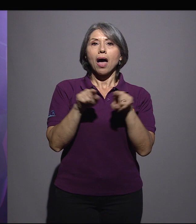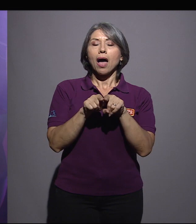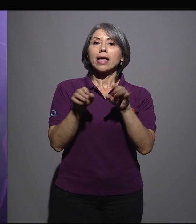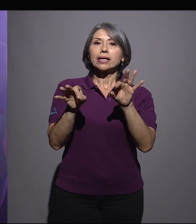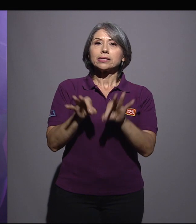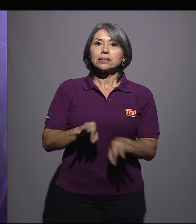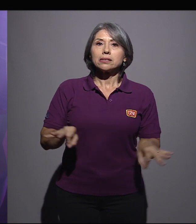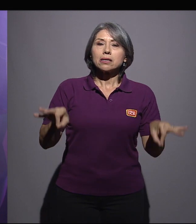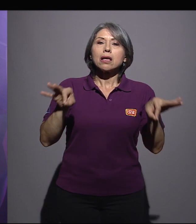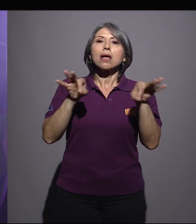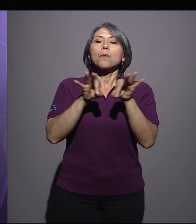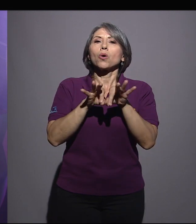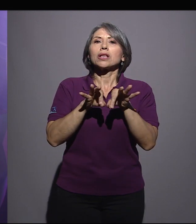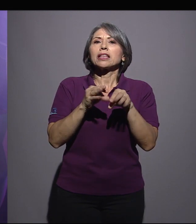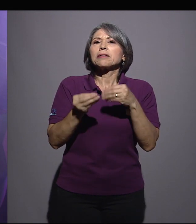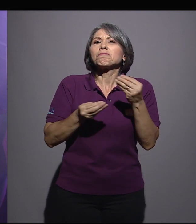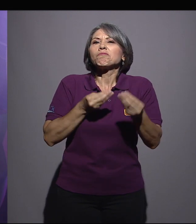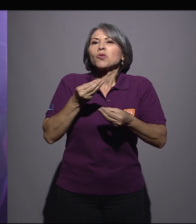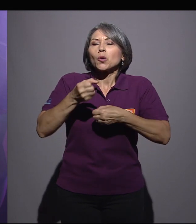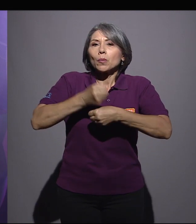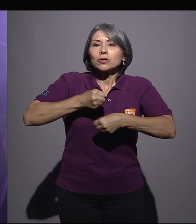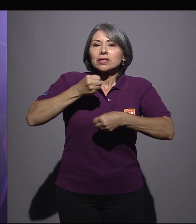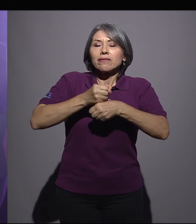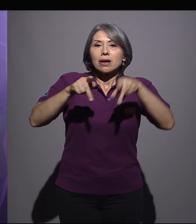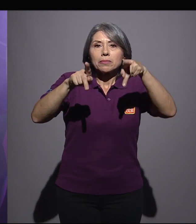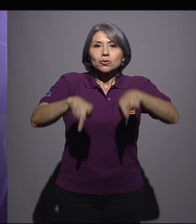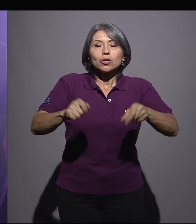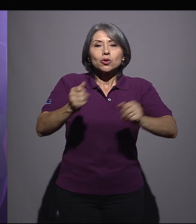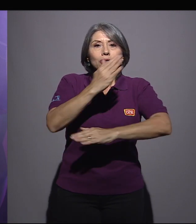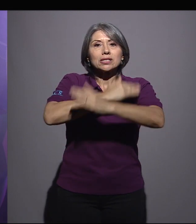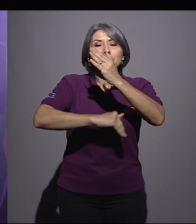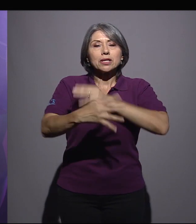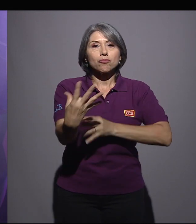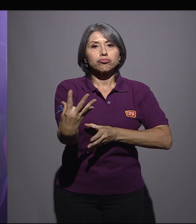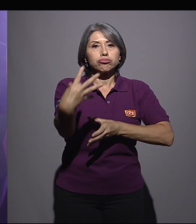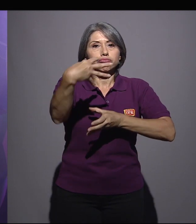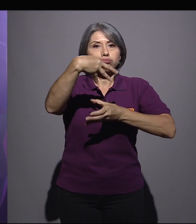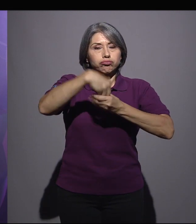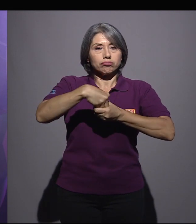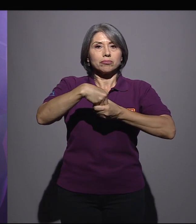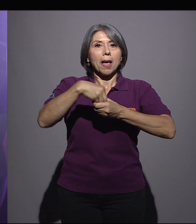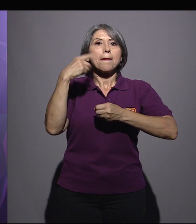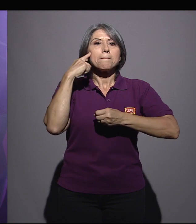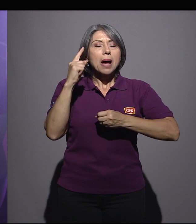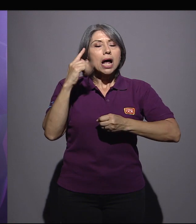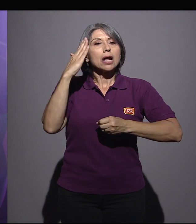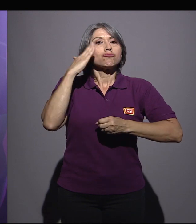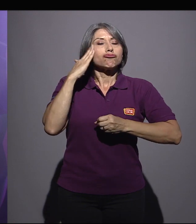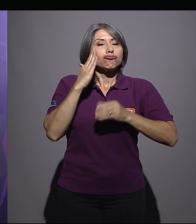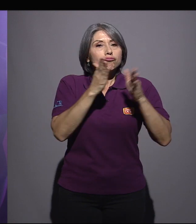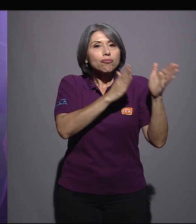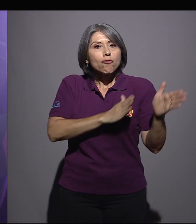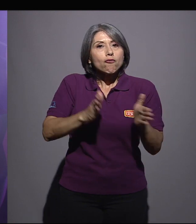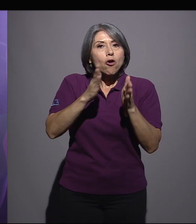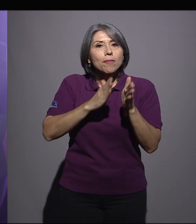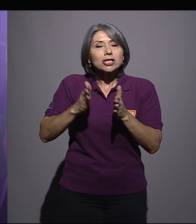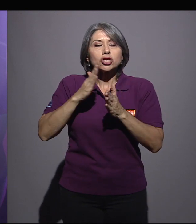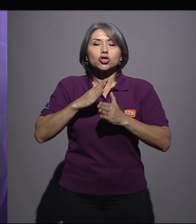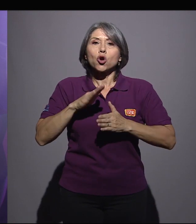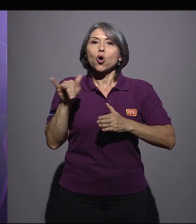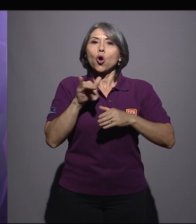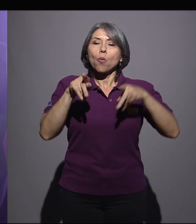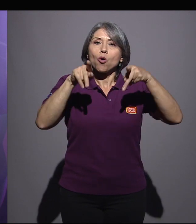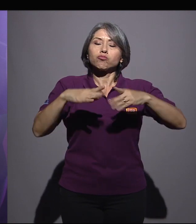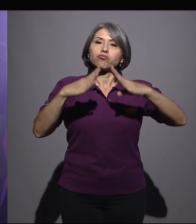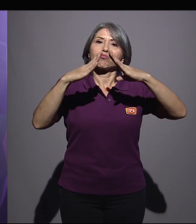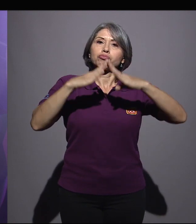se trabaja en la inclusión de las personas con discapacidad durante el proceso de la formación cívica y de la formación ante el sufragio como ciudadanas